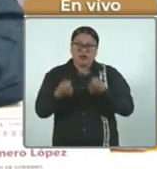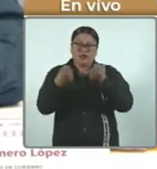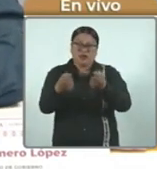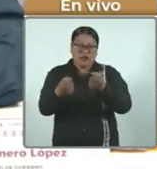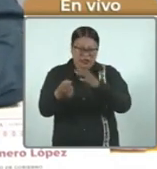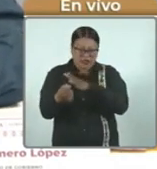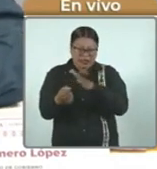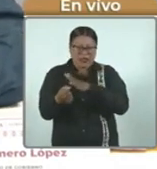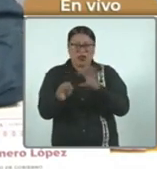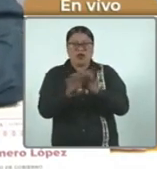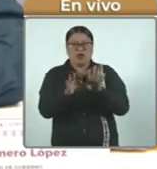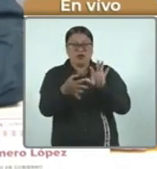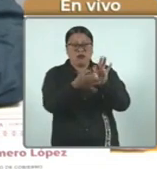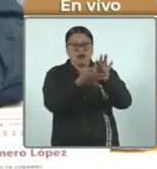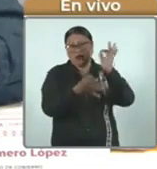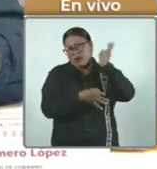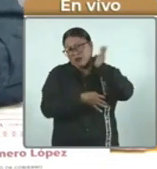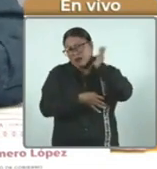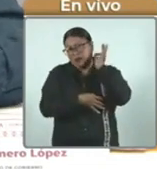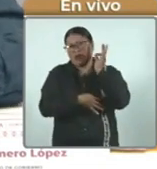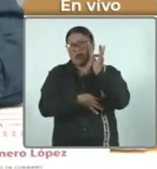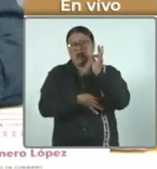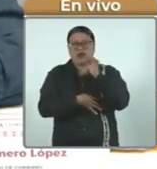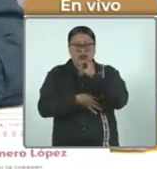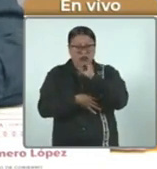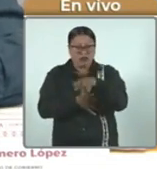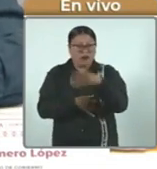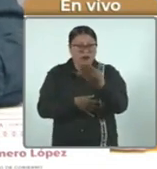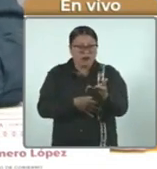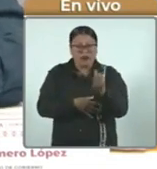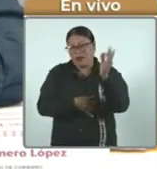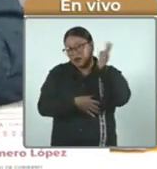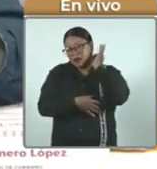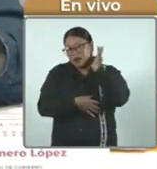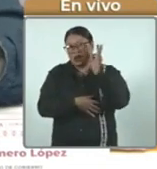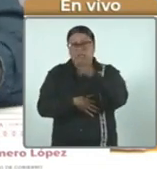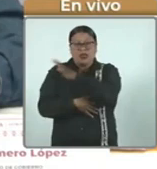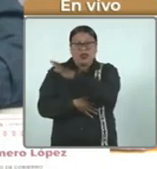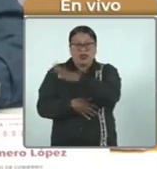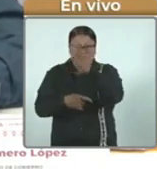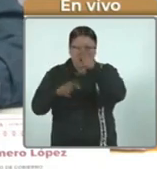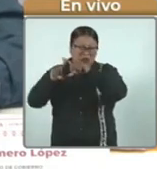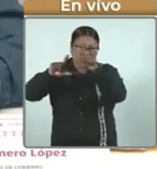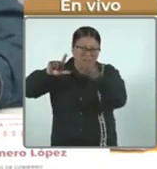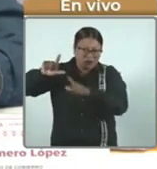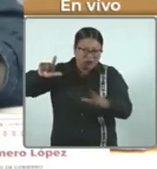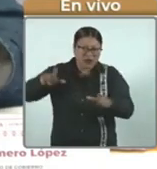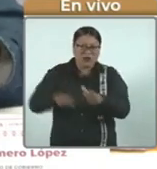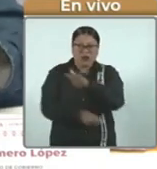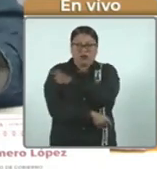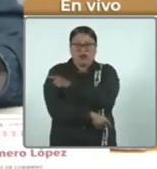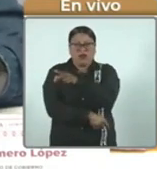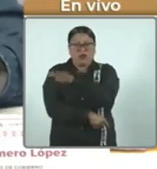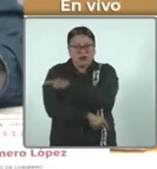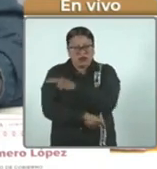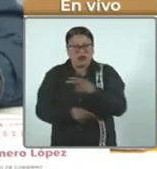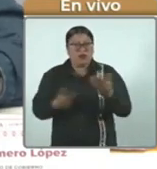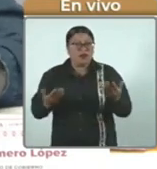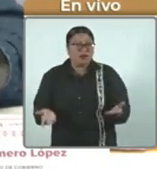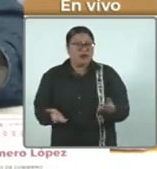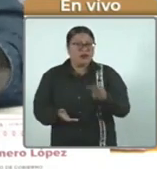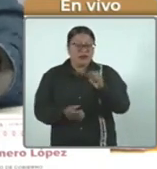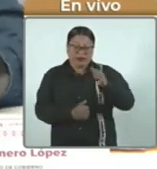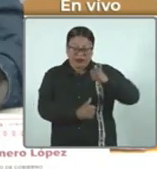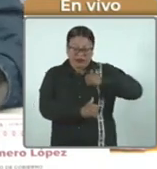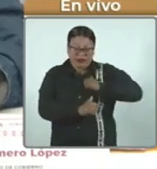que existe con la Fiscalía del Estado, con la Fiscalía General de la República, con la Guardia Nacional, con la